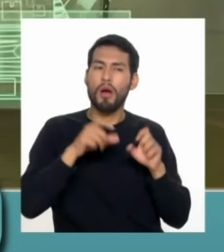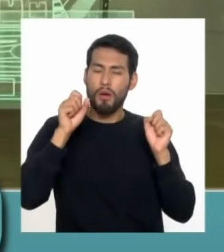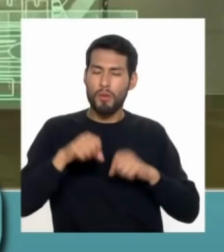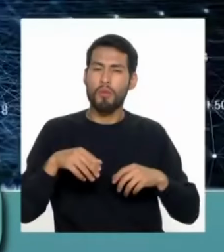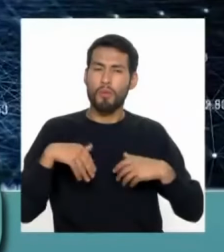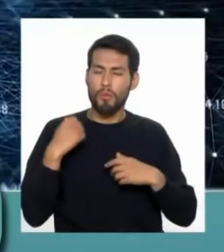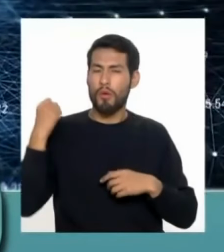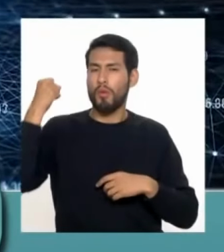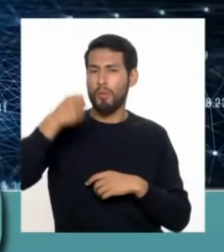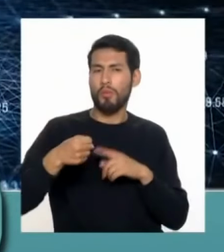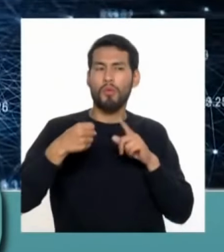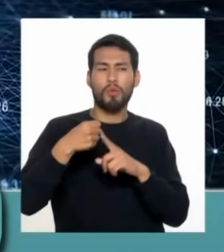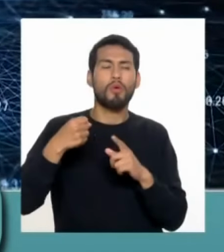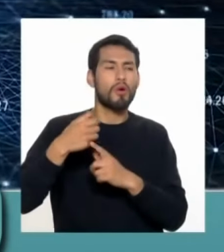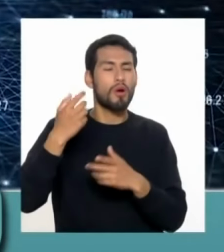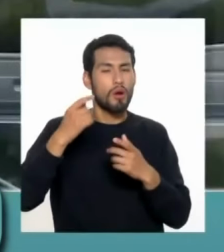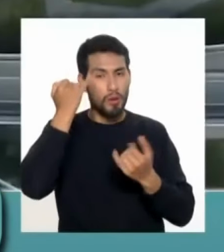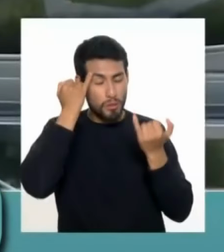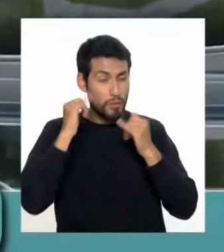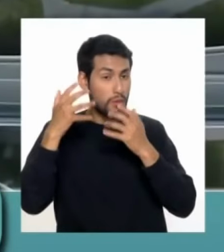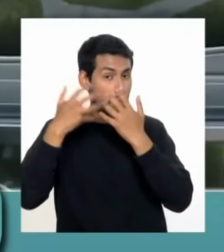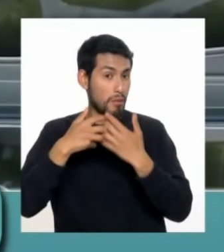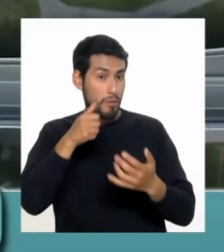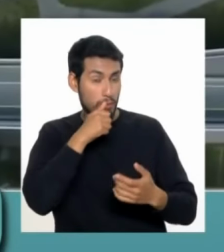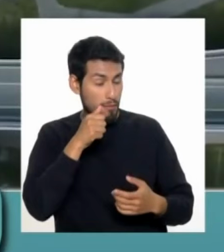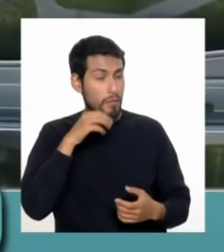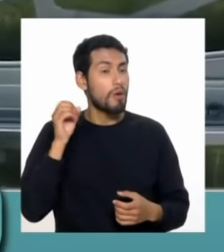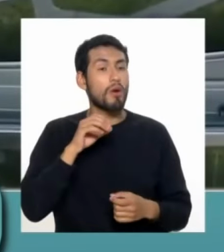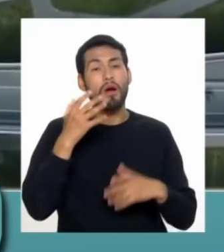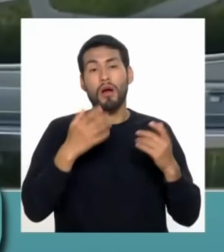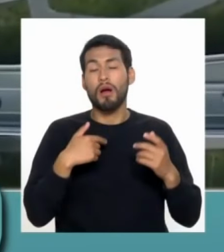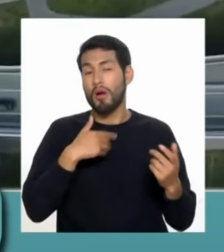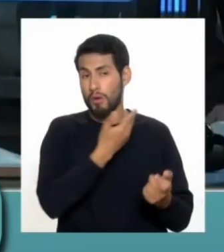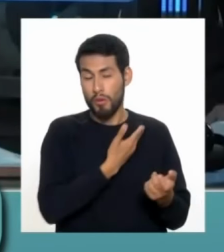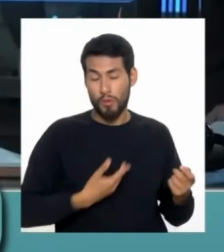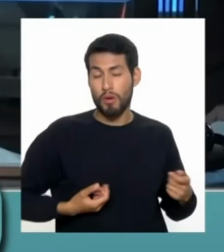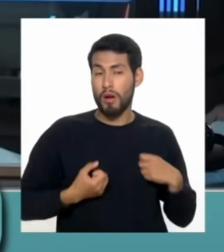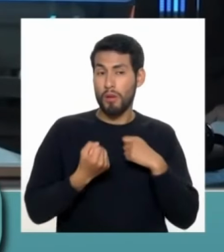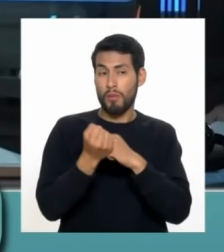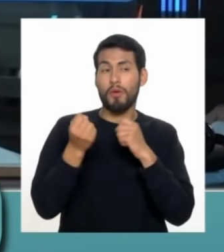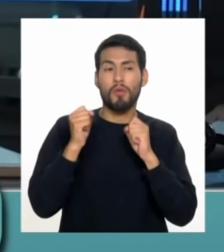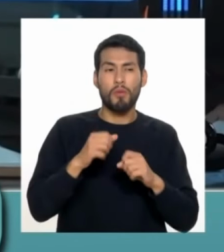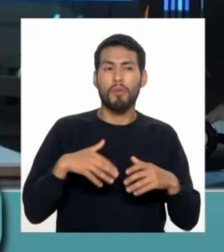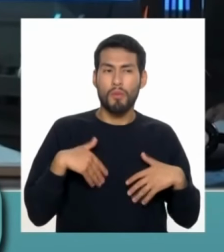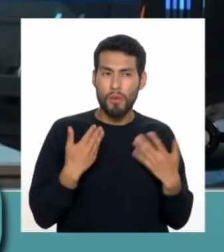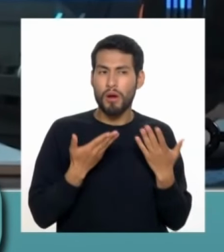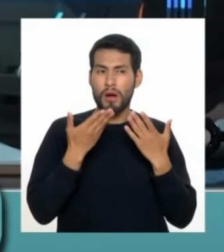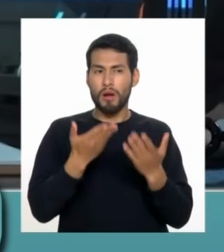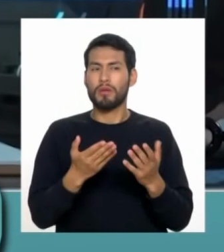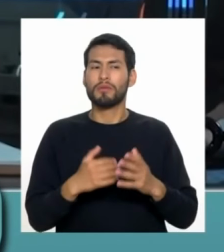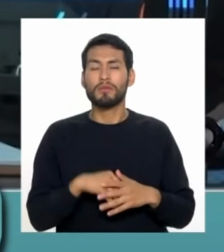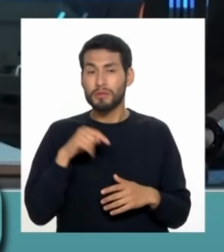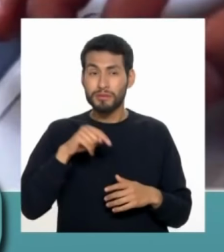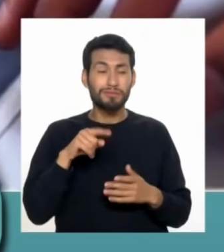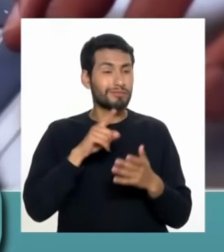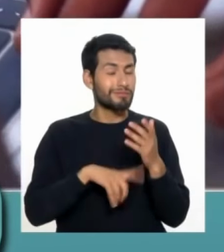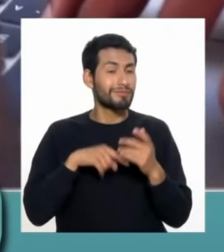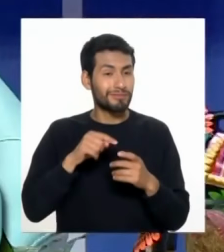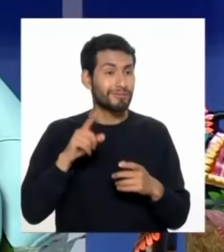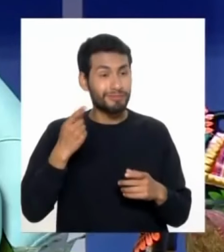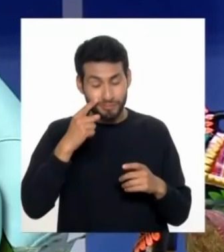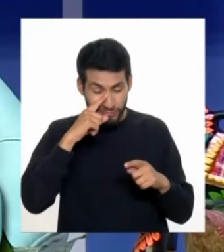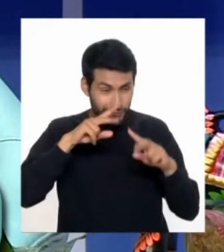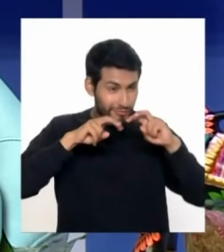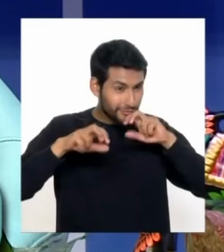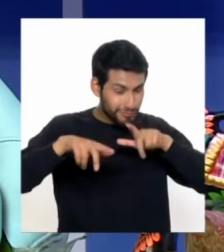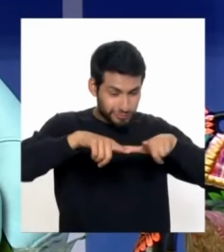conectar, sea por el, digamos, la iniciativa privada o donde también ya se requiere la intervención del Estado para poder justamente llegar. Y en base a ese primer mapa hay que tener